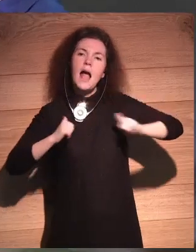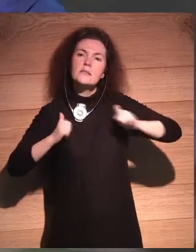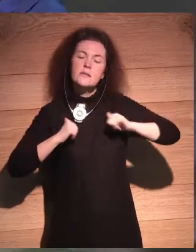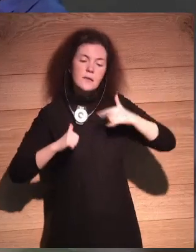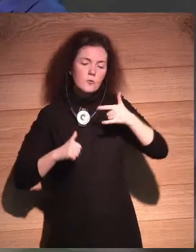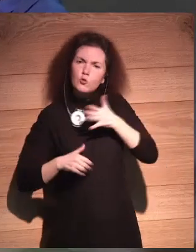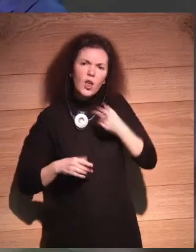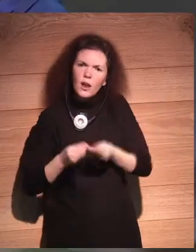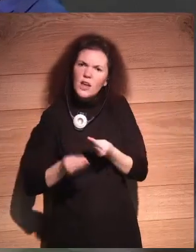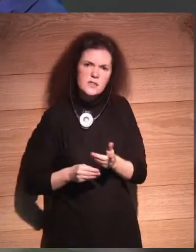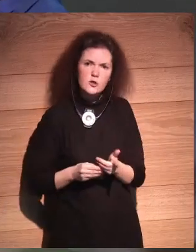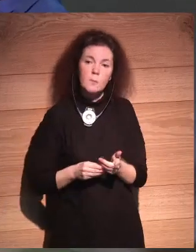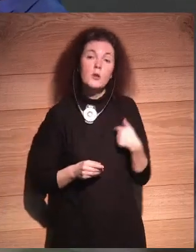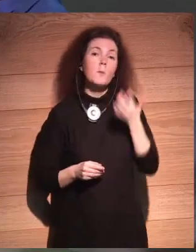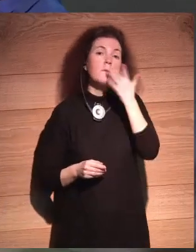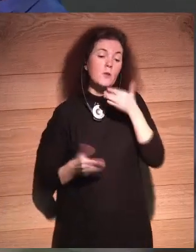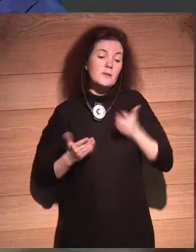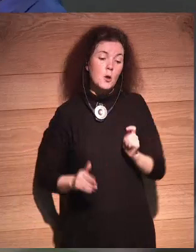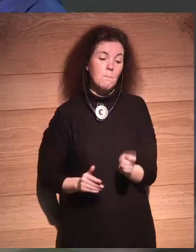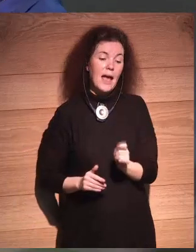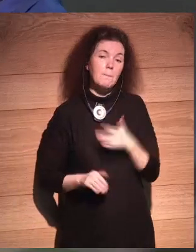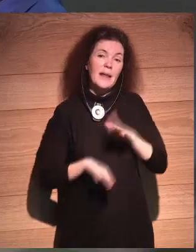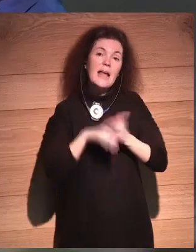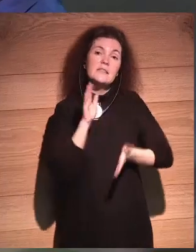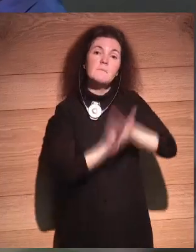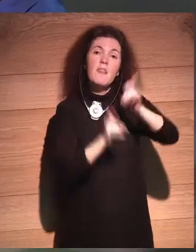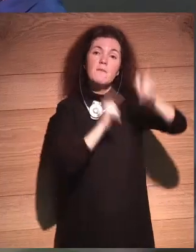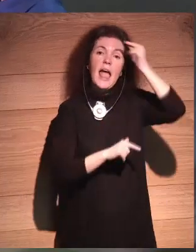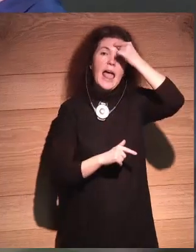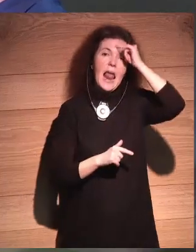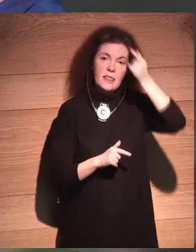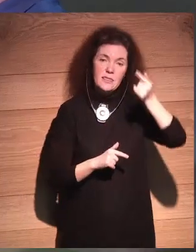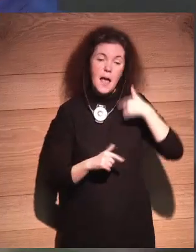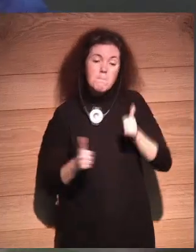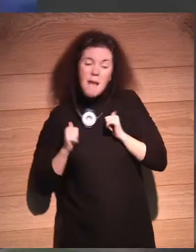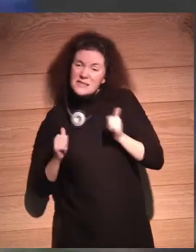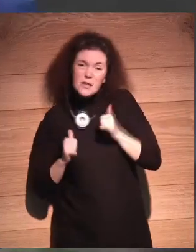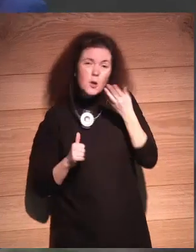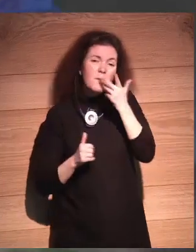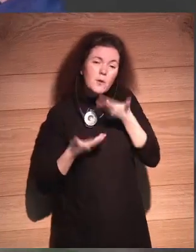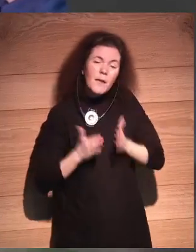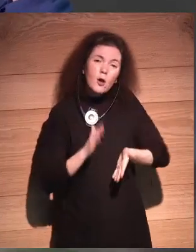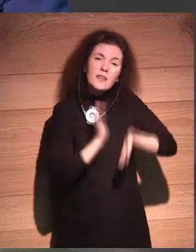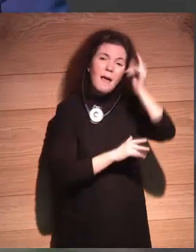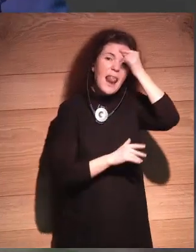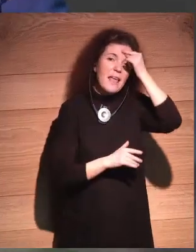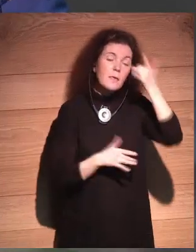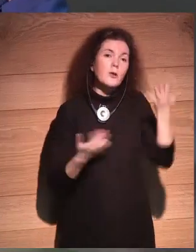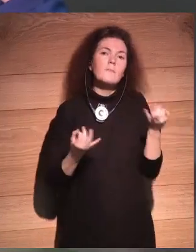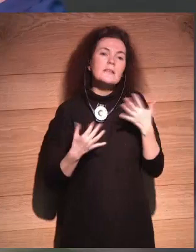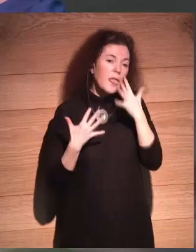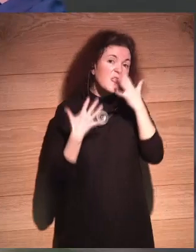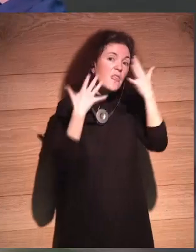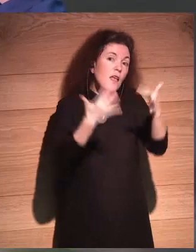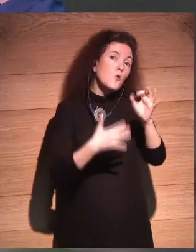No queremos eso, pero yo prefiero pagarles a mis hijos para que se vayan de viaje a la India antes de que hagan un máster. Pero entonces en 10 o 20